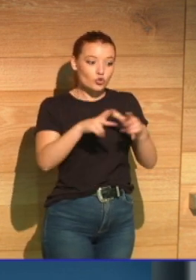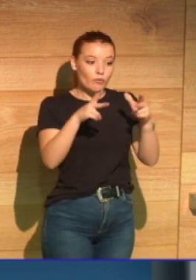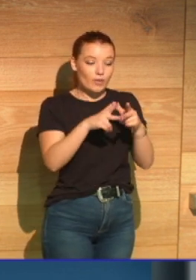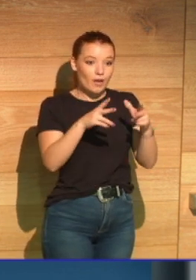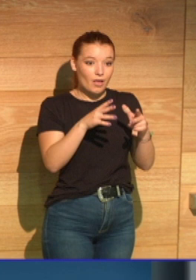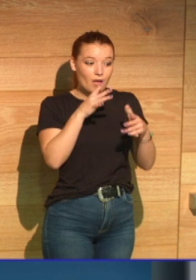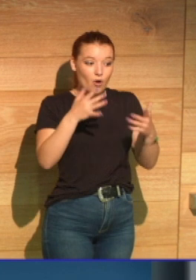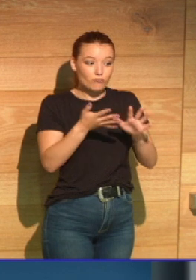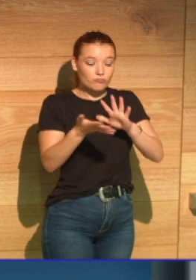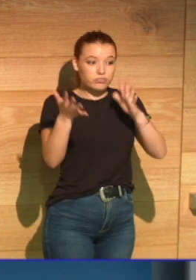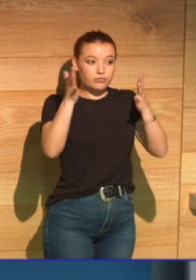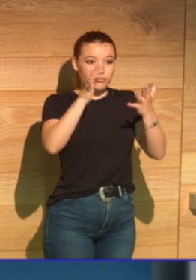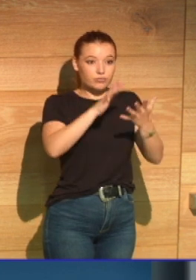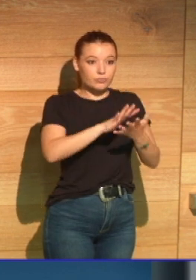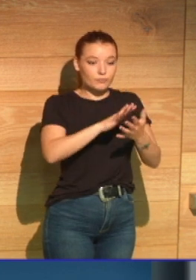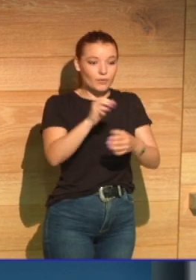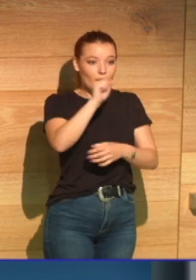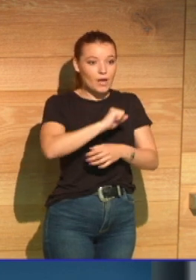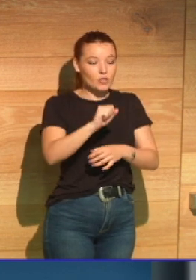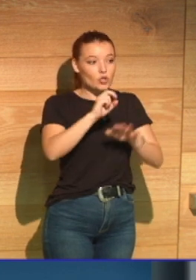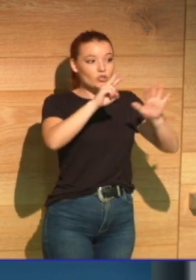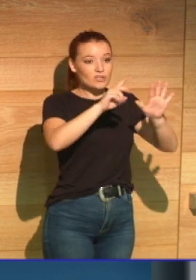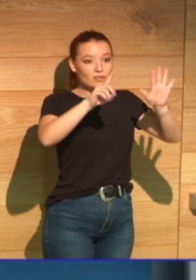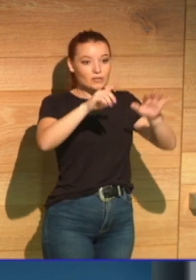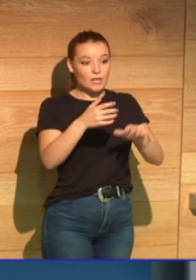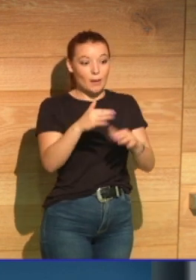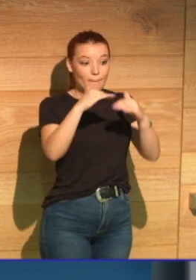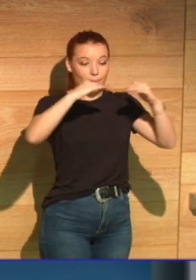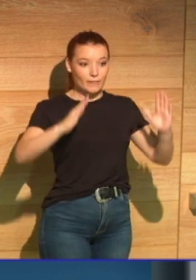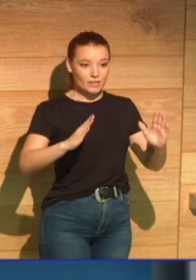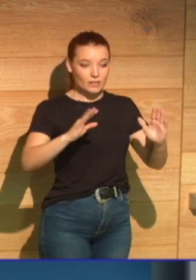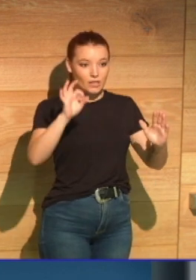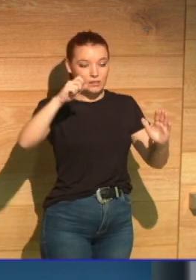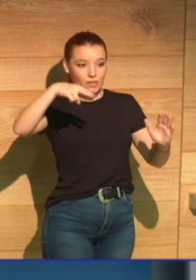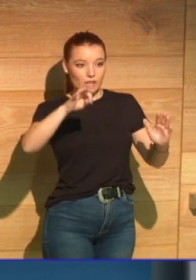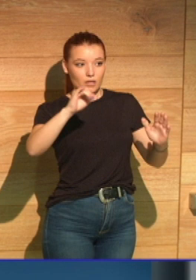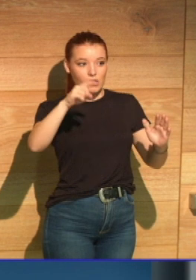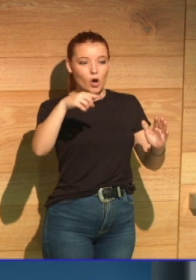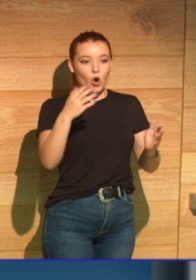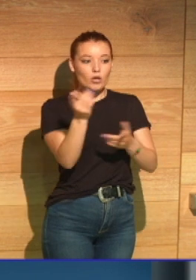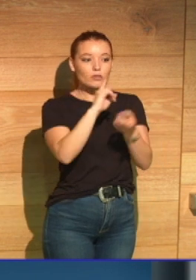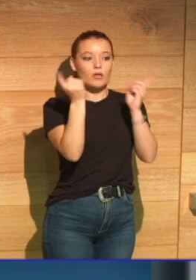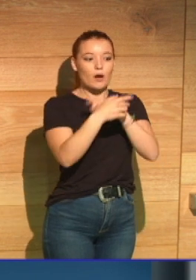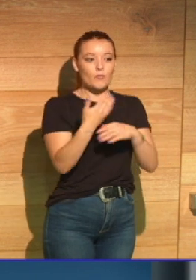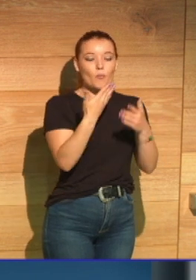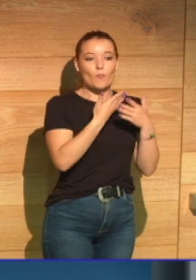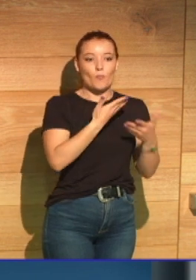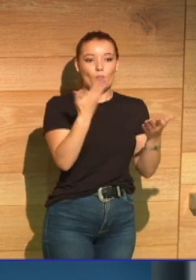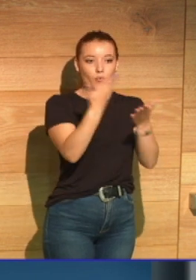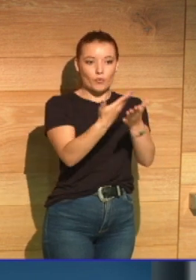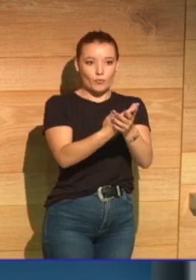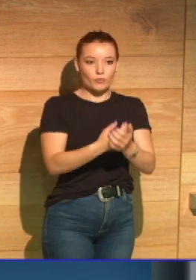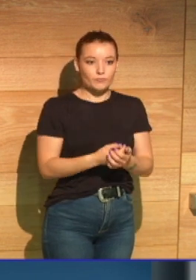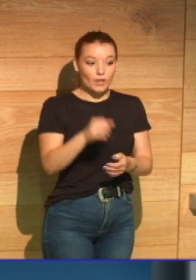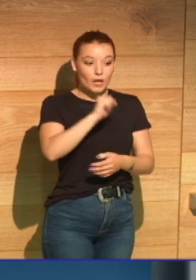hoy. Ya en el 76 la Mesa de Santiago proponía estos cambios y empezamos a vivir un camino de cambios radicales con la nueva museología en los años 80,